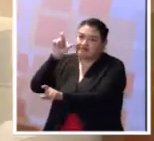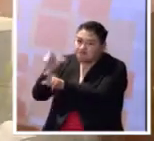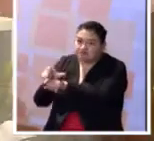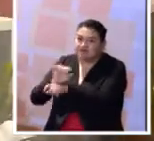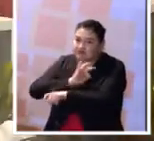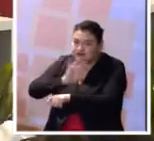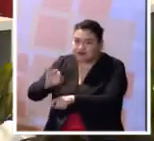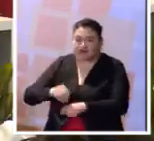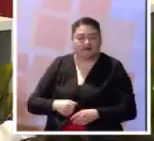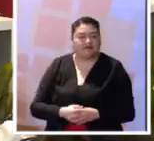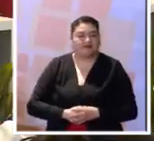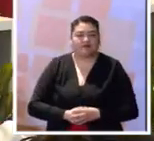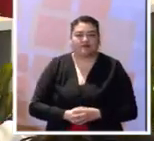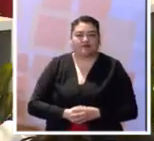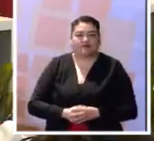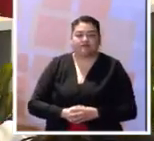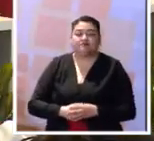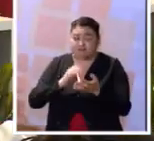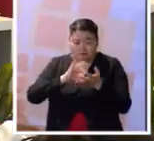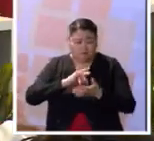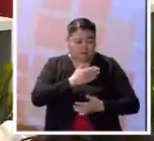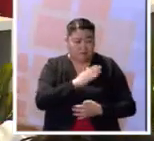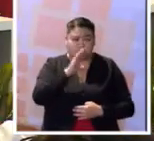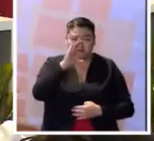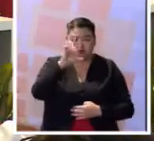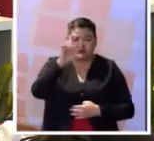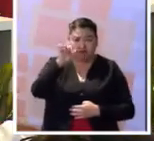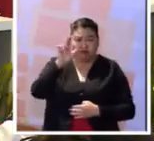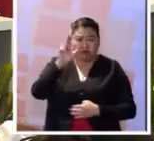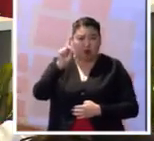Gracias, Claudia.